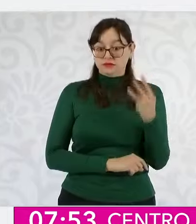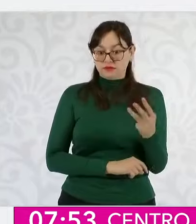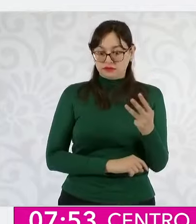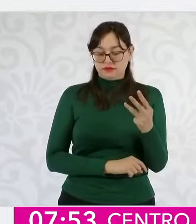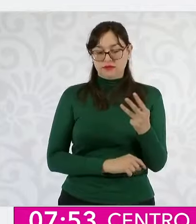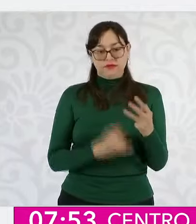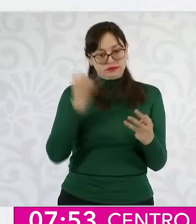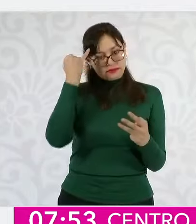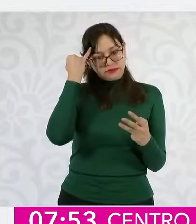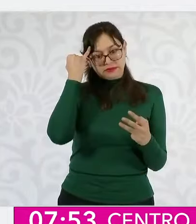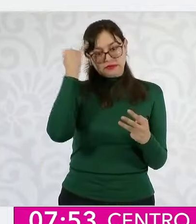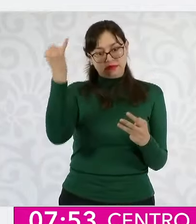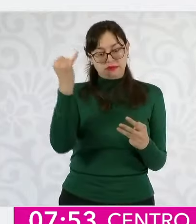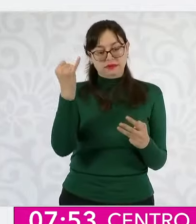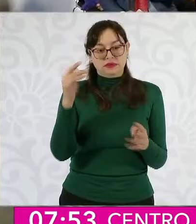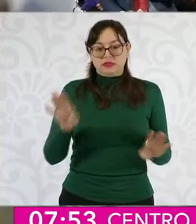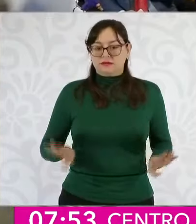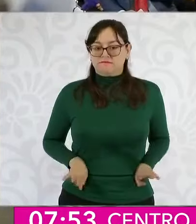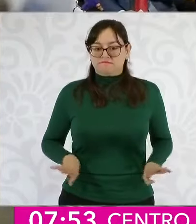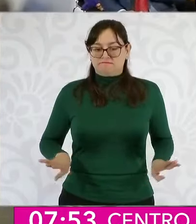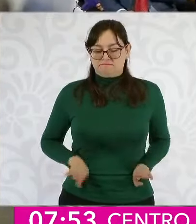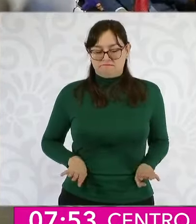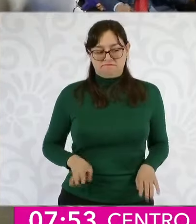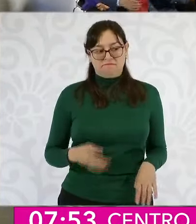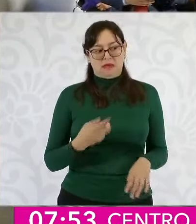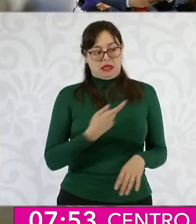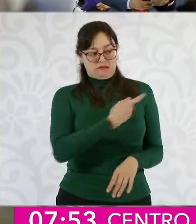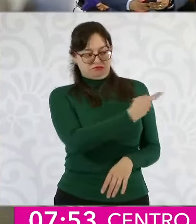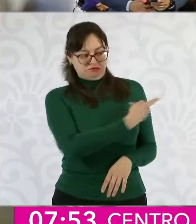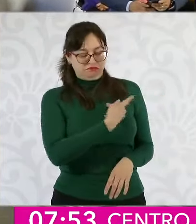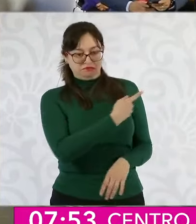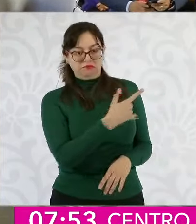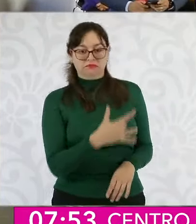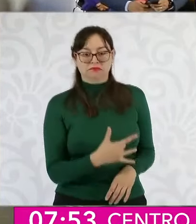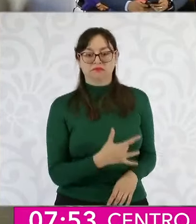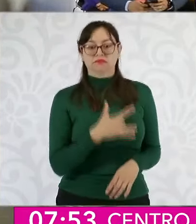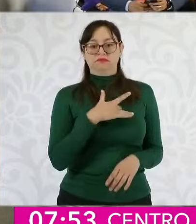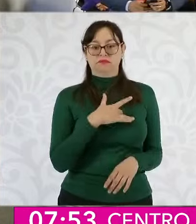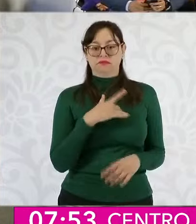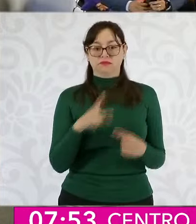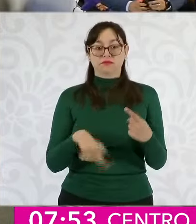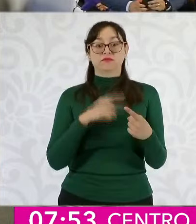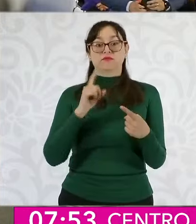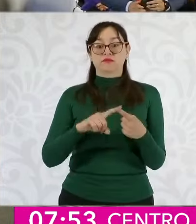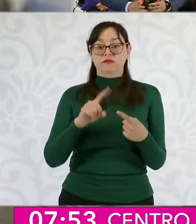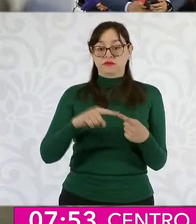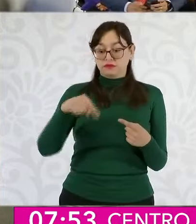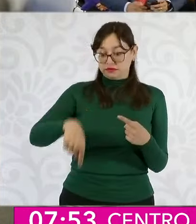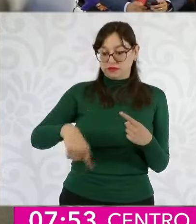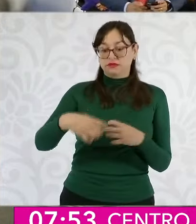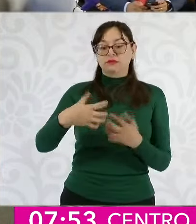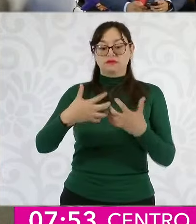compartimos como convicciones personales. La primera es que debía regresar la política industrial al país.